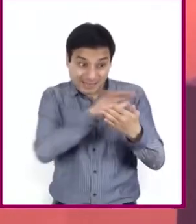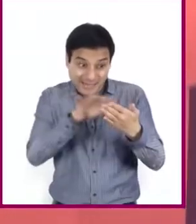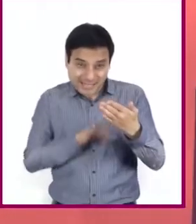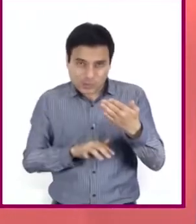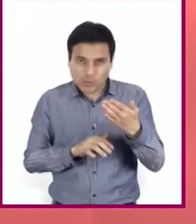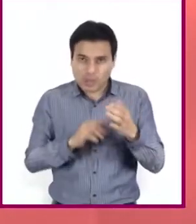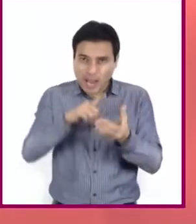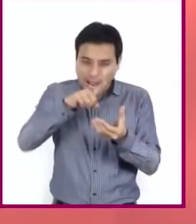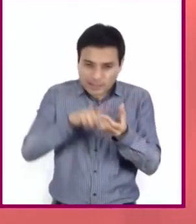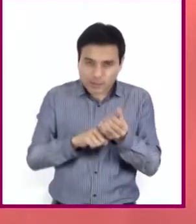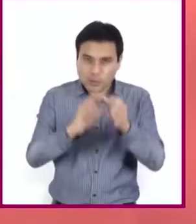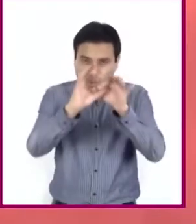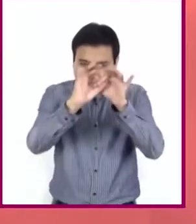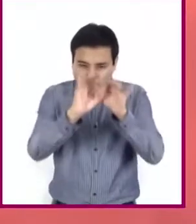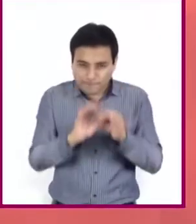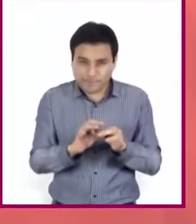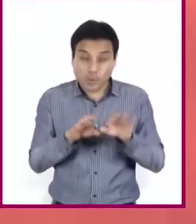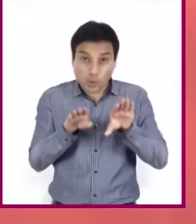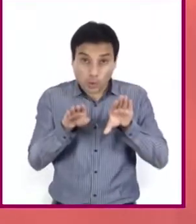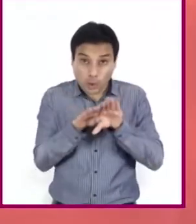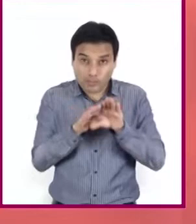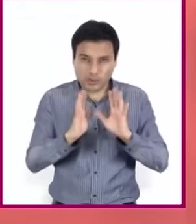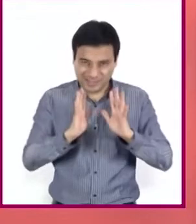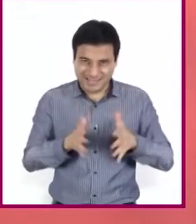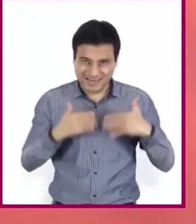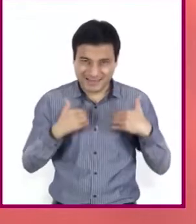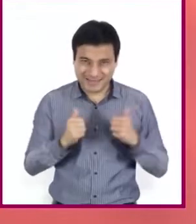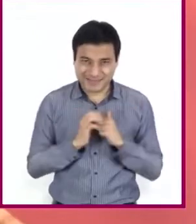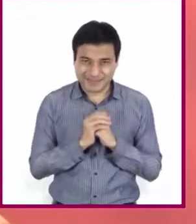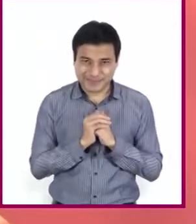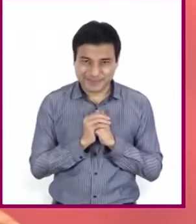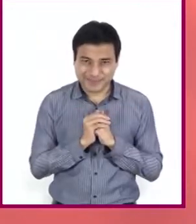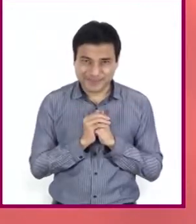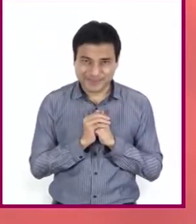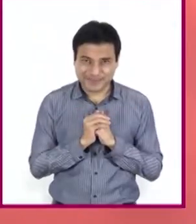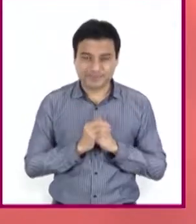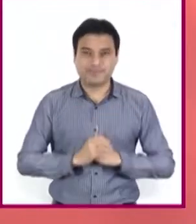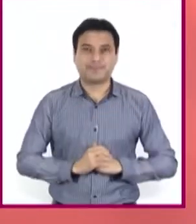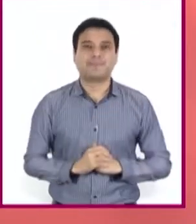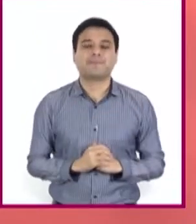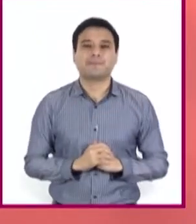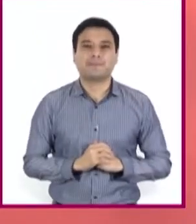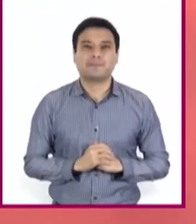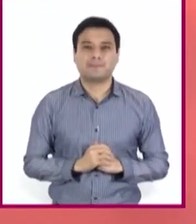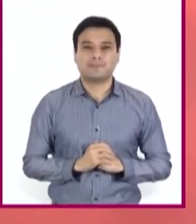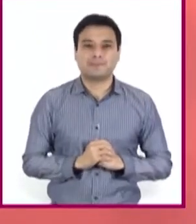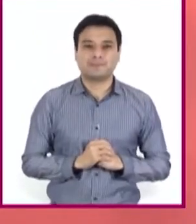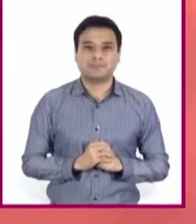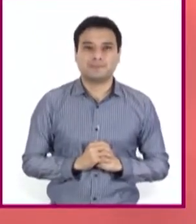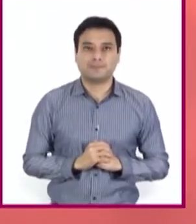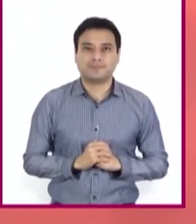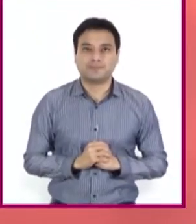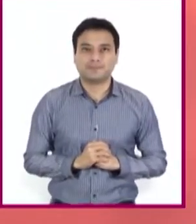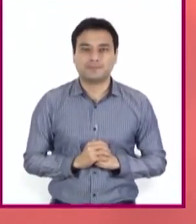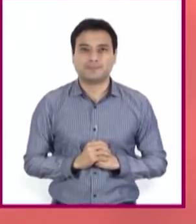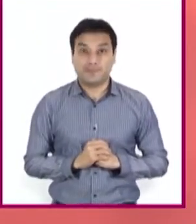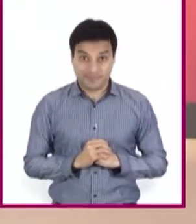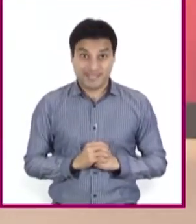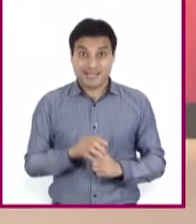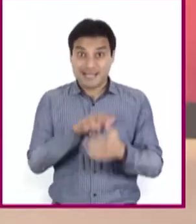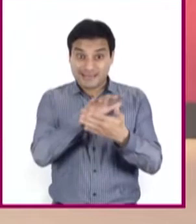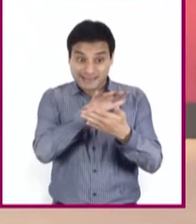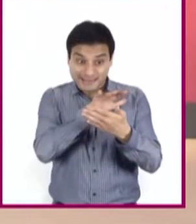texto antes de identificar y diferenciar una idea primaria de una secundaria, y que dentro de ese